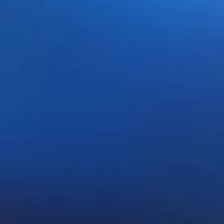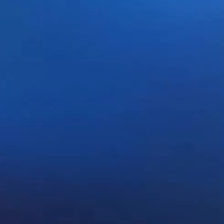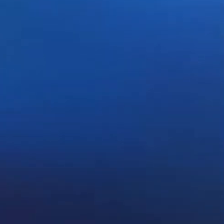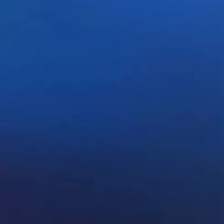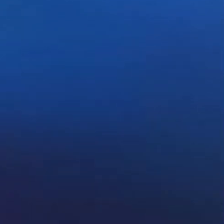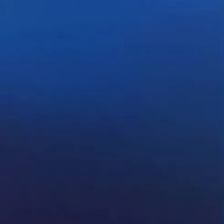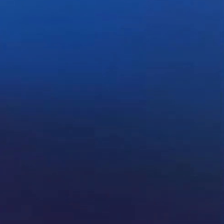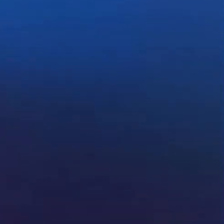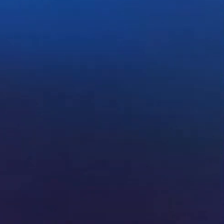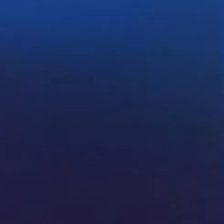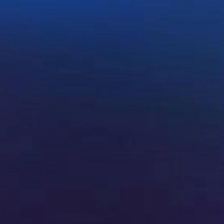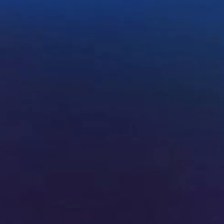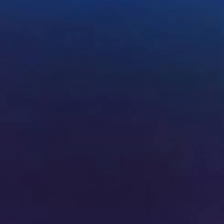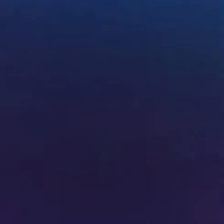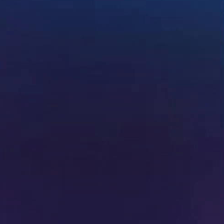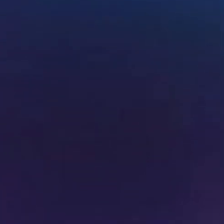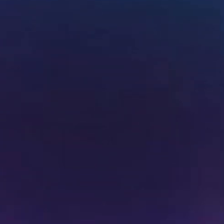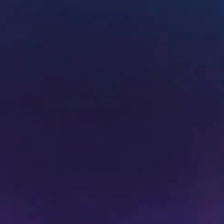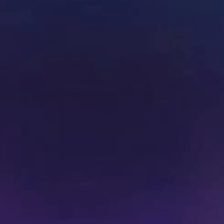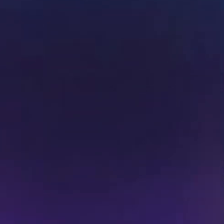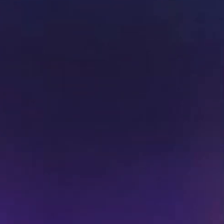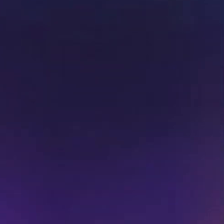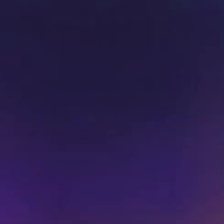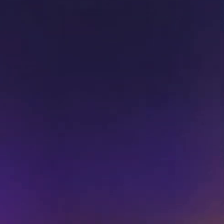indirectos. Número 17.